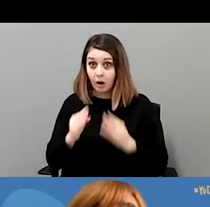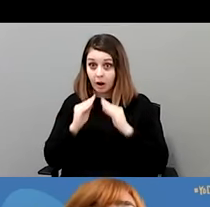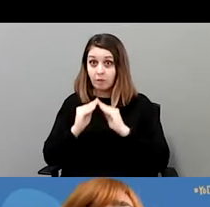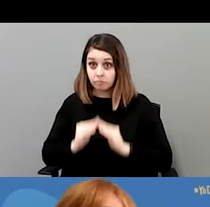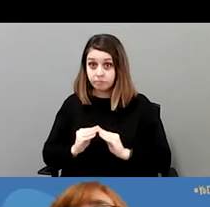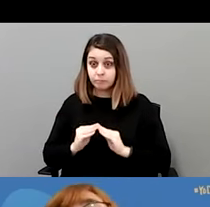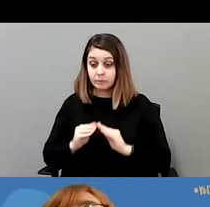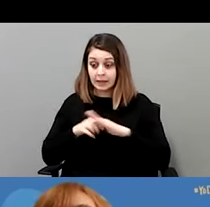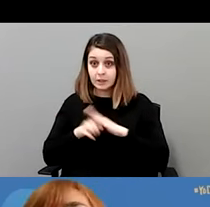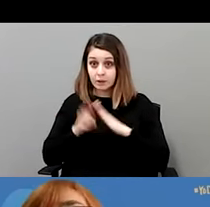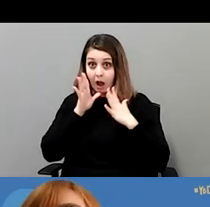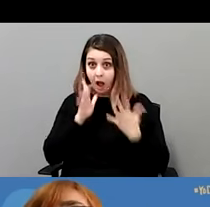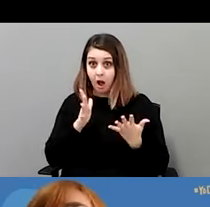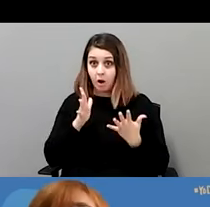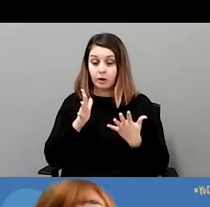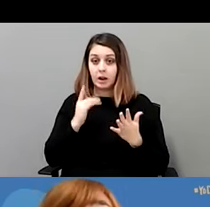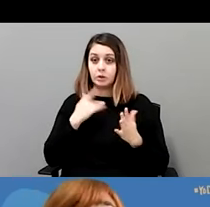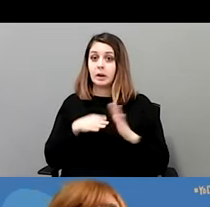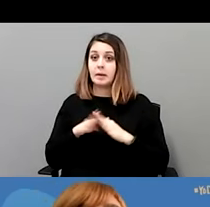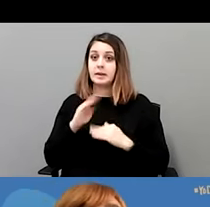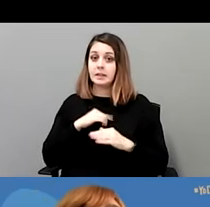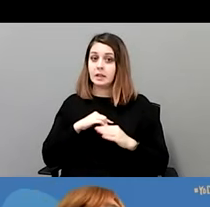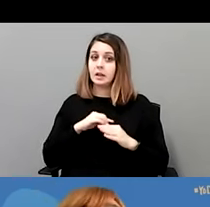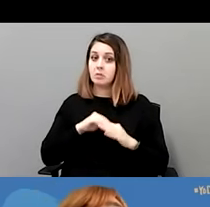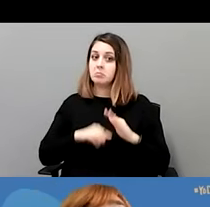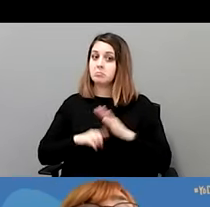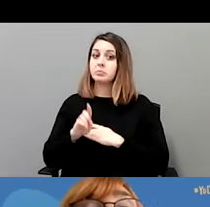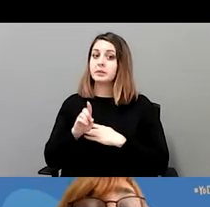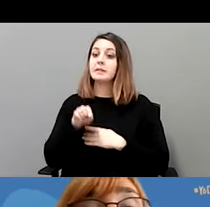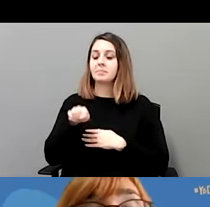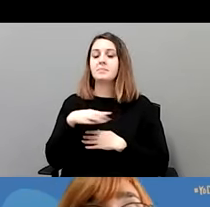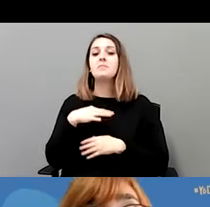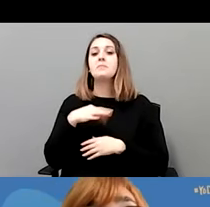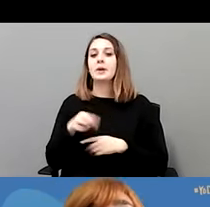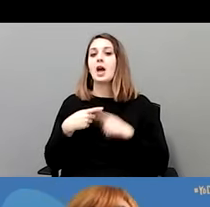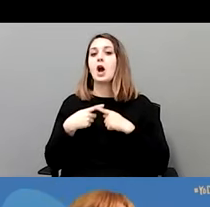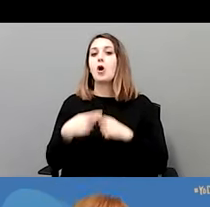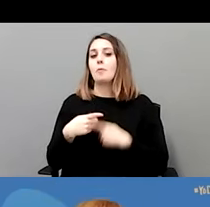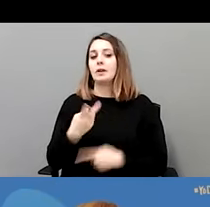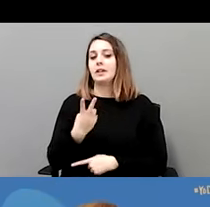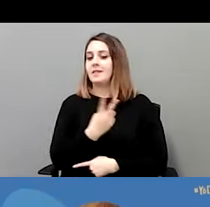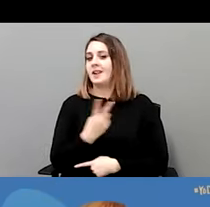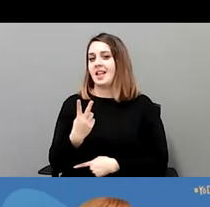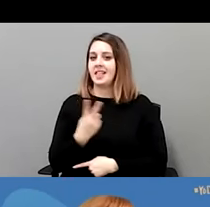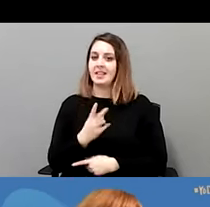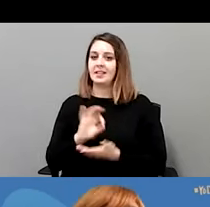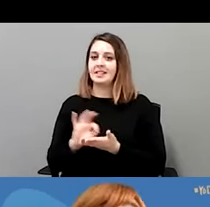está tramitando ahora y que se encuentra en un estado bastante avanzado, sí que se hace compatible con el resto de servicios de la dependencia,